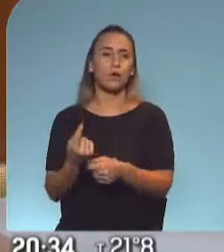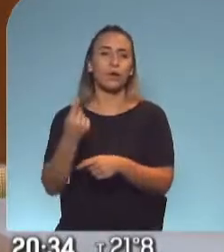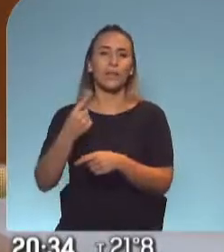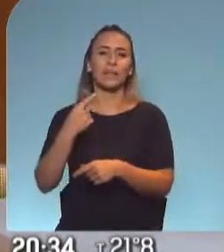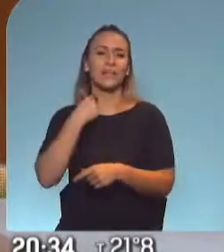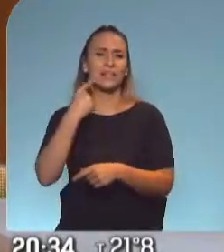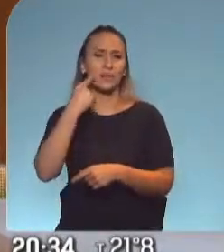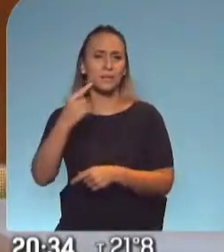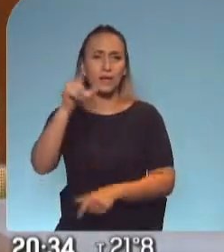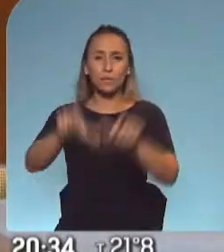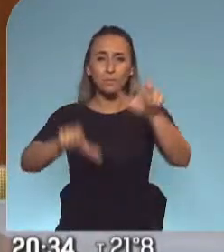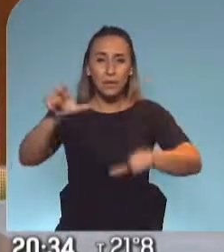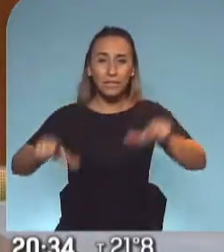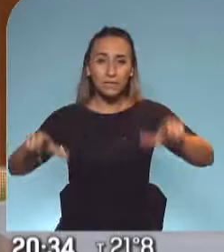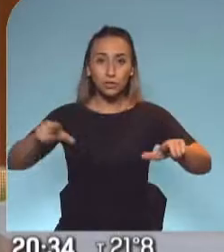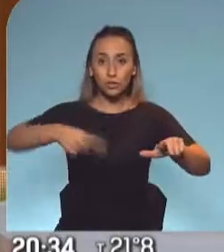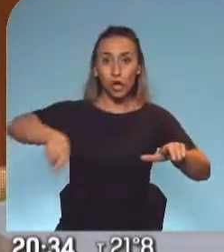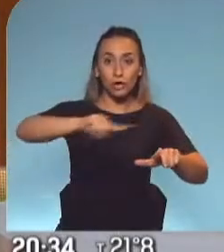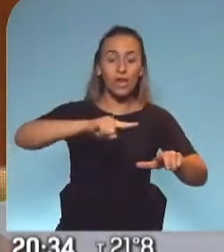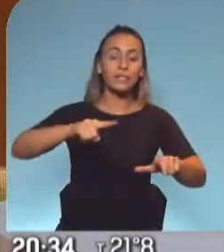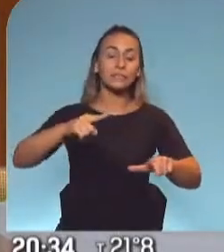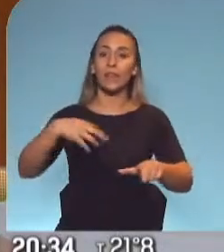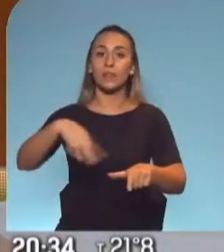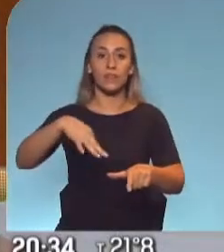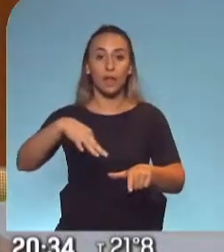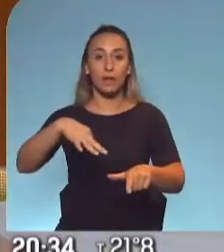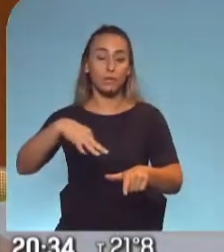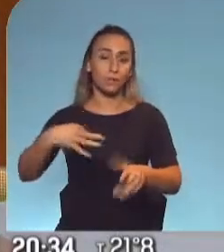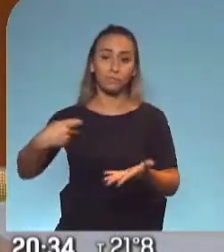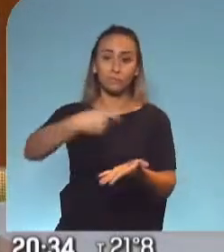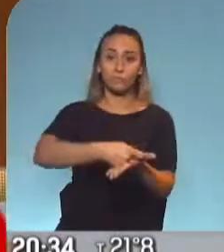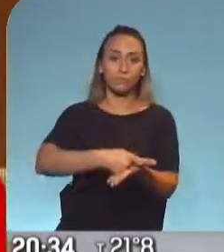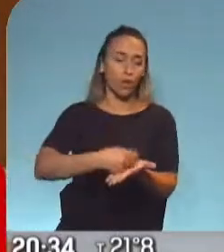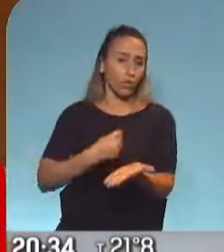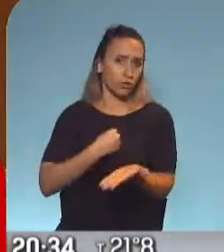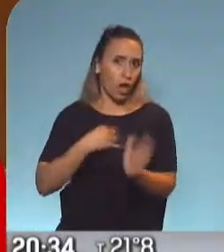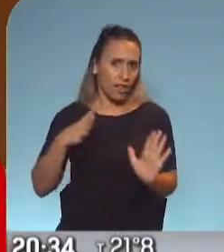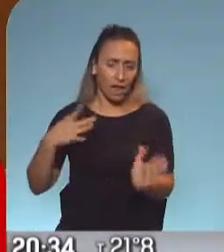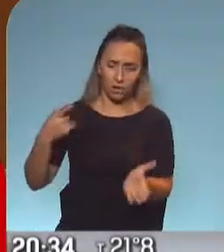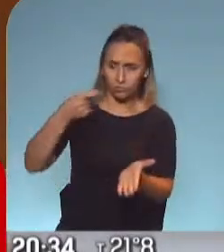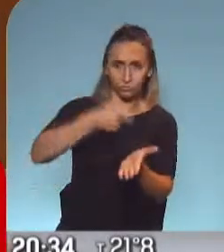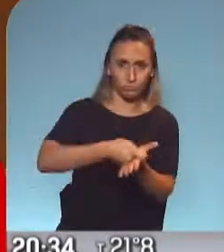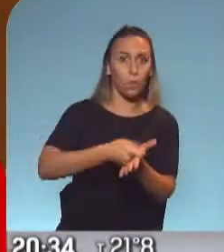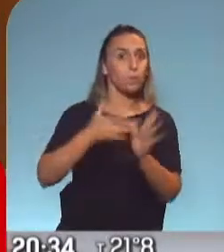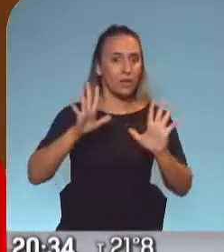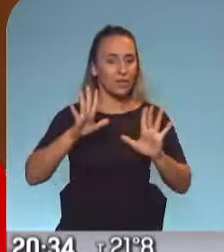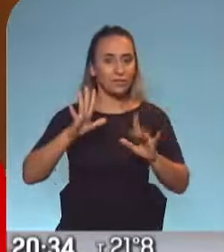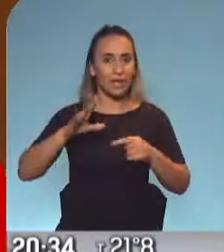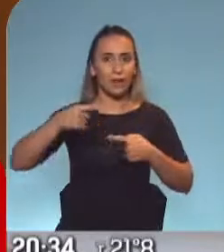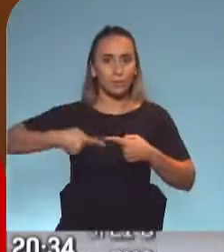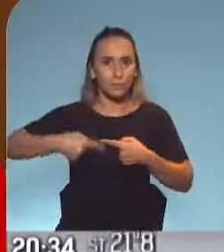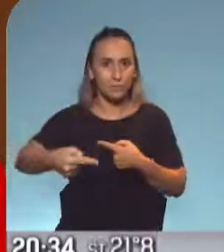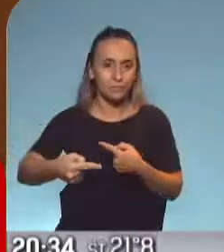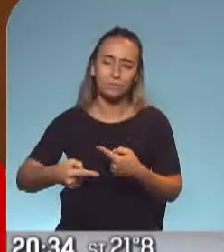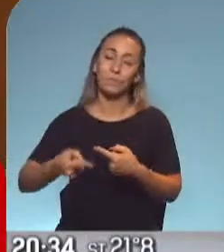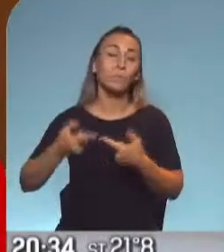ciudadanos alcanzados por el aporte solidario de las grandes fortunas. Y le preguntamos a Néstor, ¿puede haber un efecto dominó? Y Néstor dijo, no, puede haber, no, seguramente